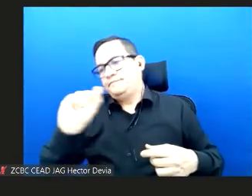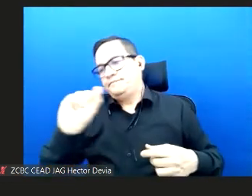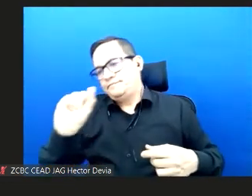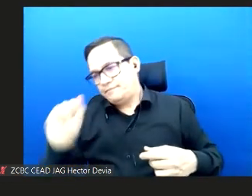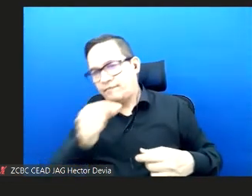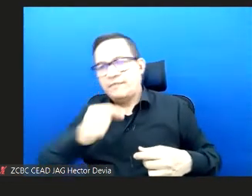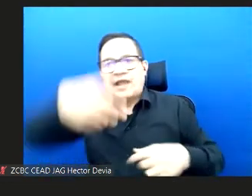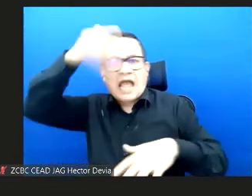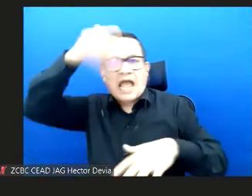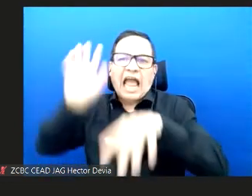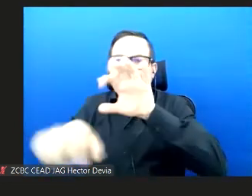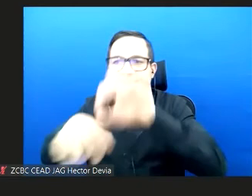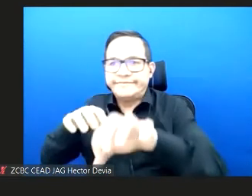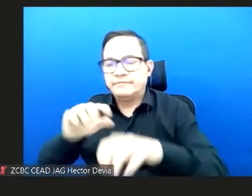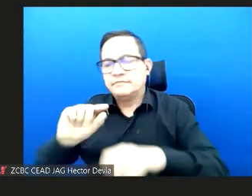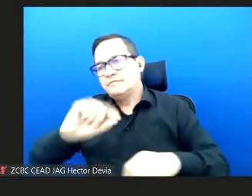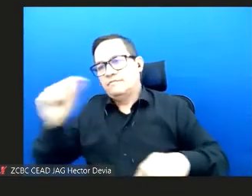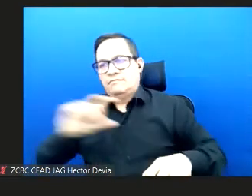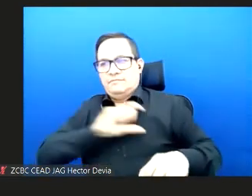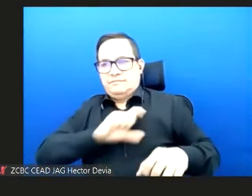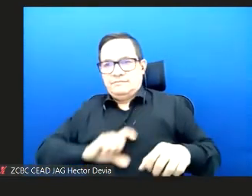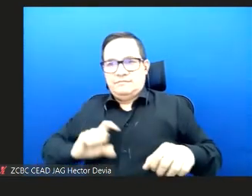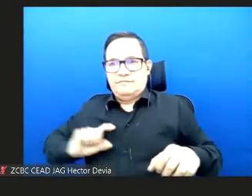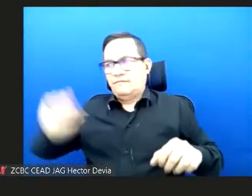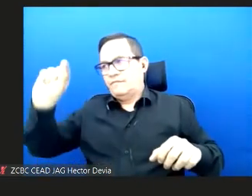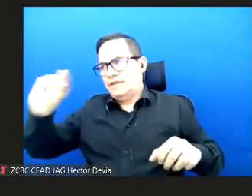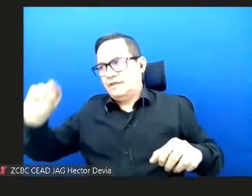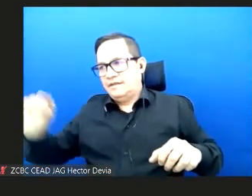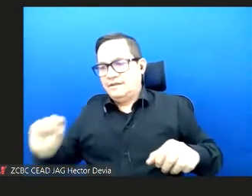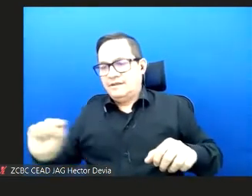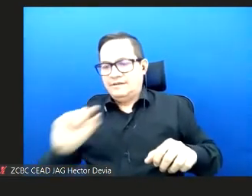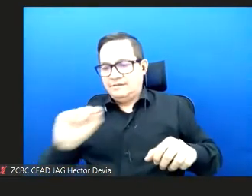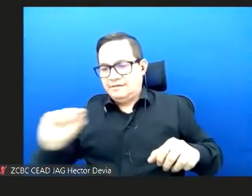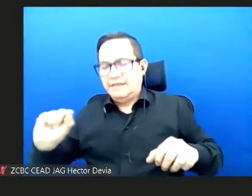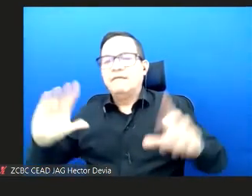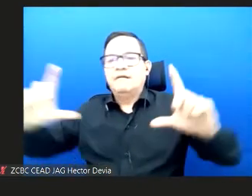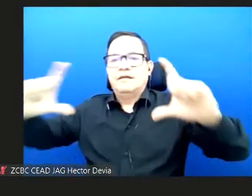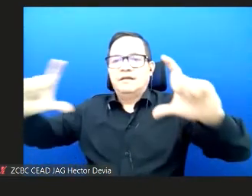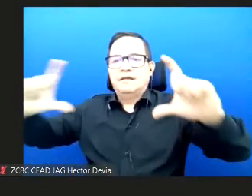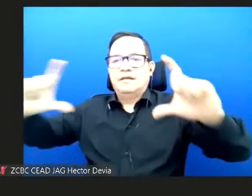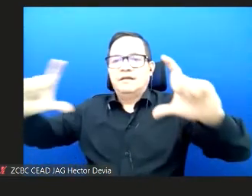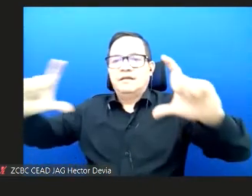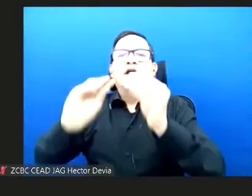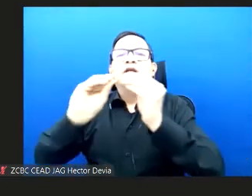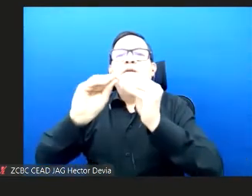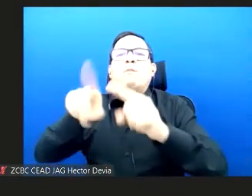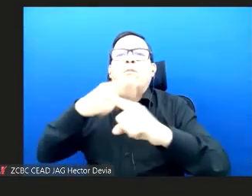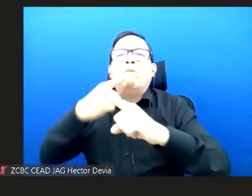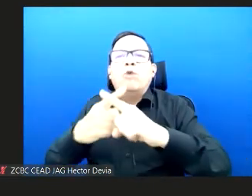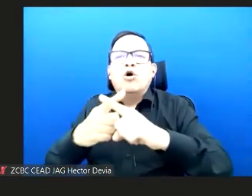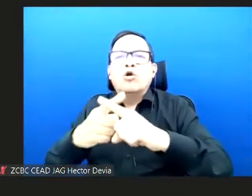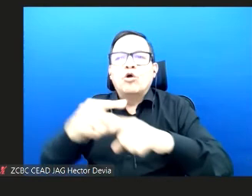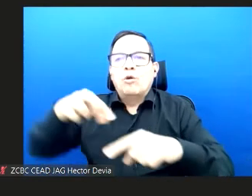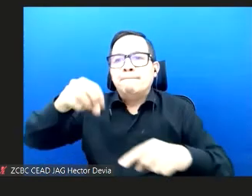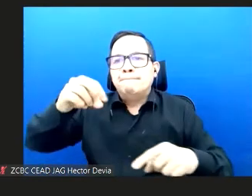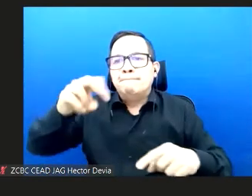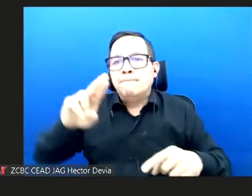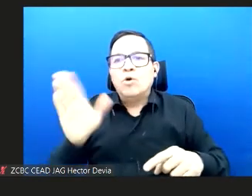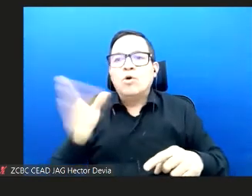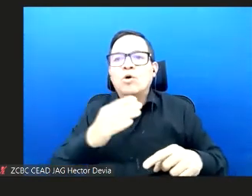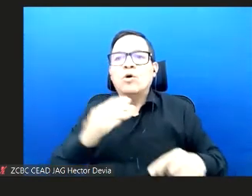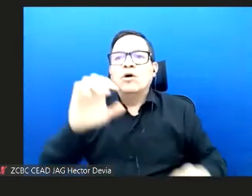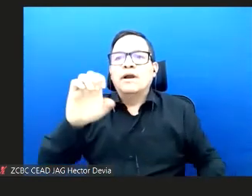sucesivamente. Entonces cerramos llaves y pues esa es una forma por extensión de nombrar los conjuntos. Por